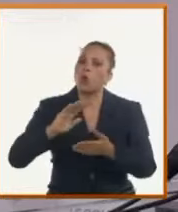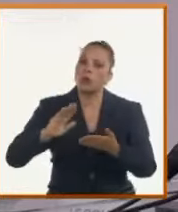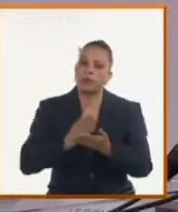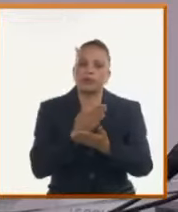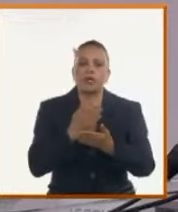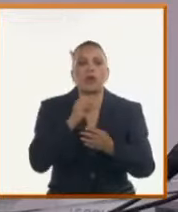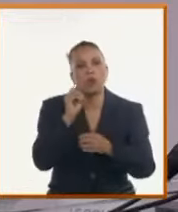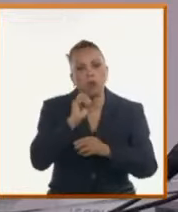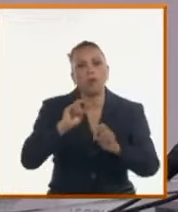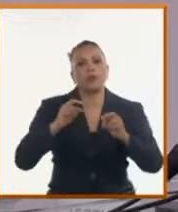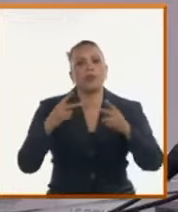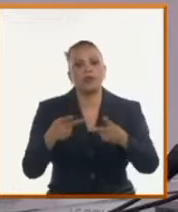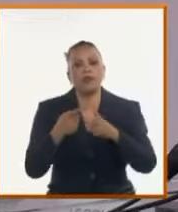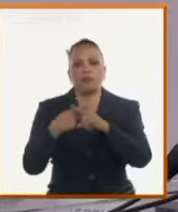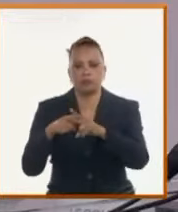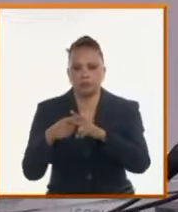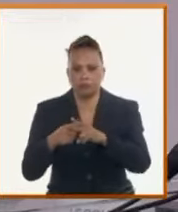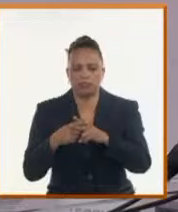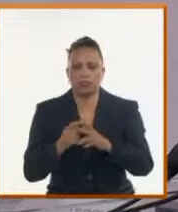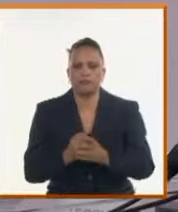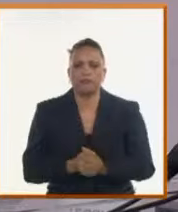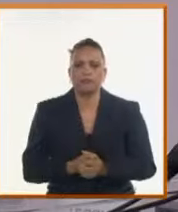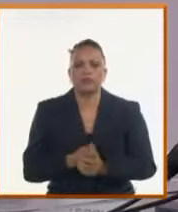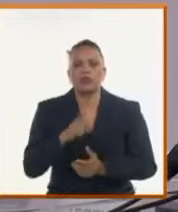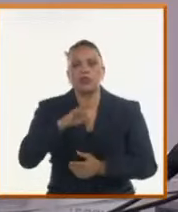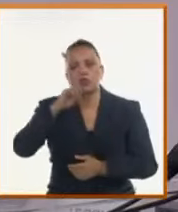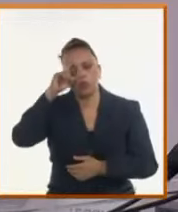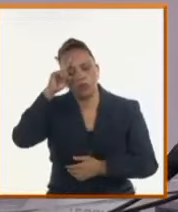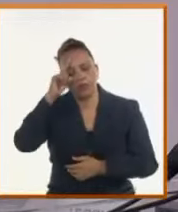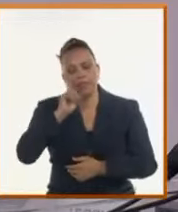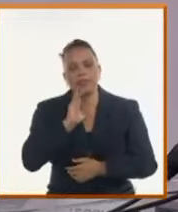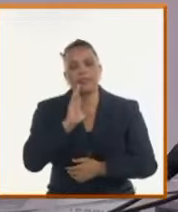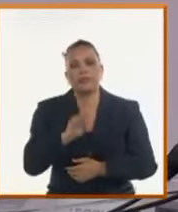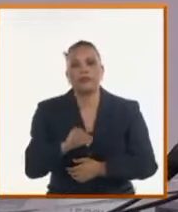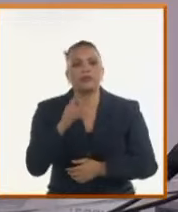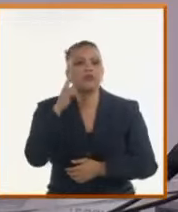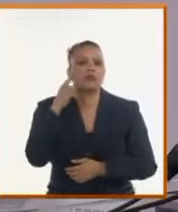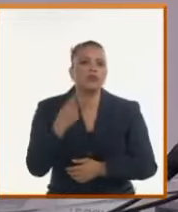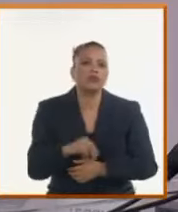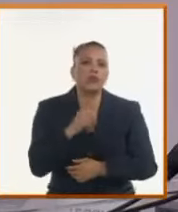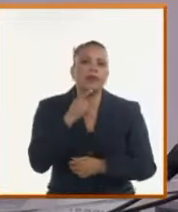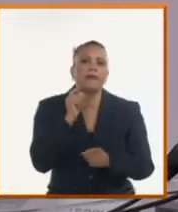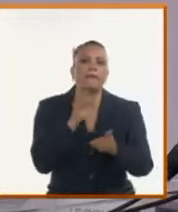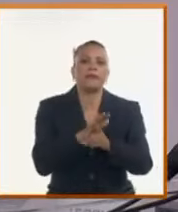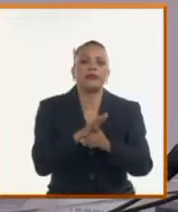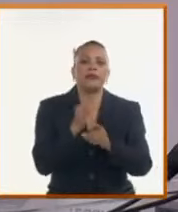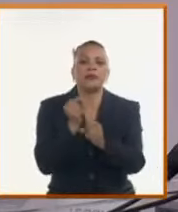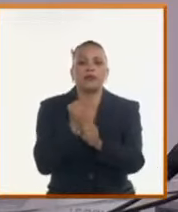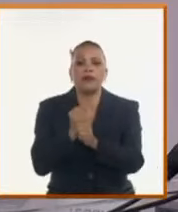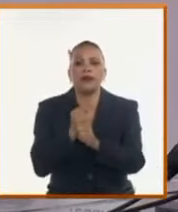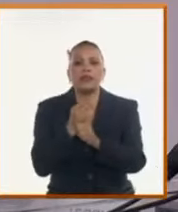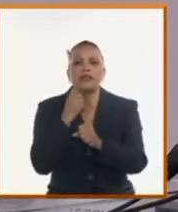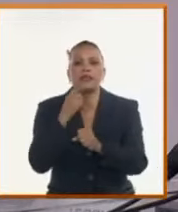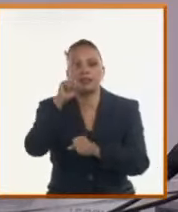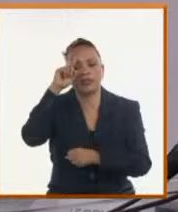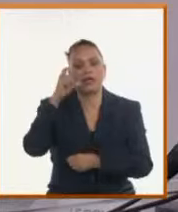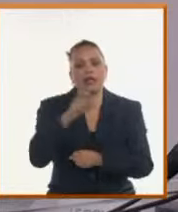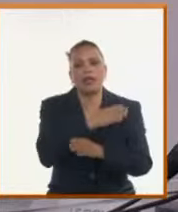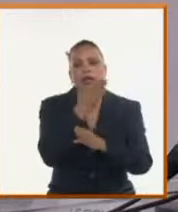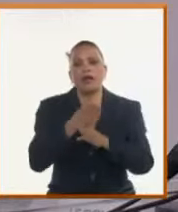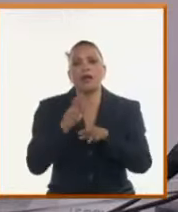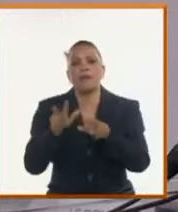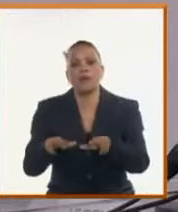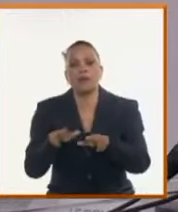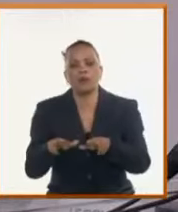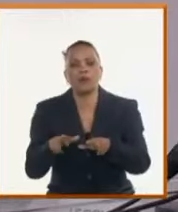de recuperarla algún día Luis Gustavo no no sé si consideran activa la línea norte de Santa Clara Morón pues hace años que no circulan trenes